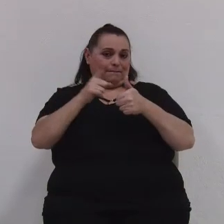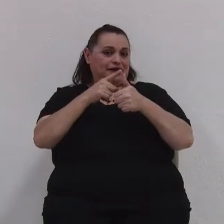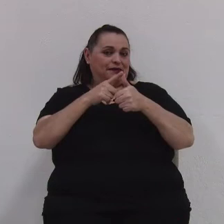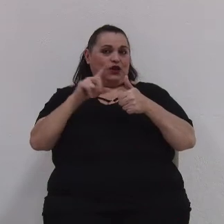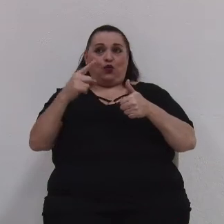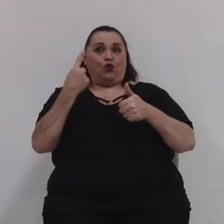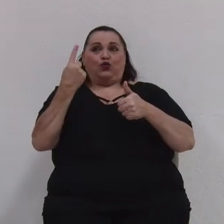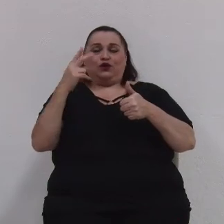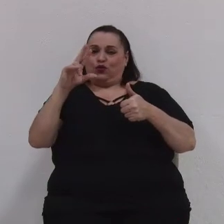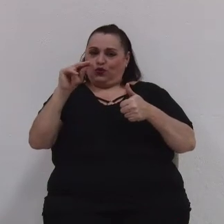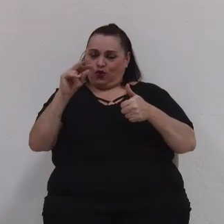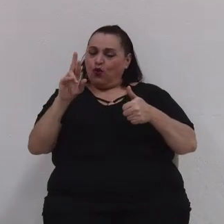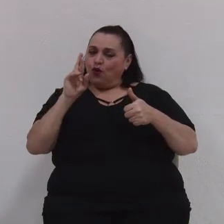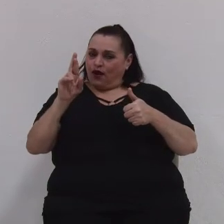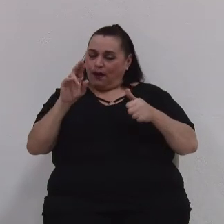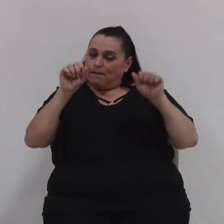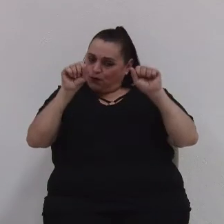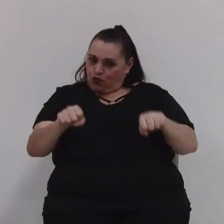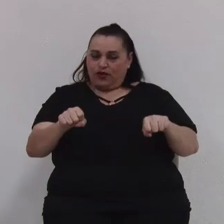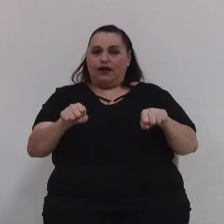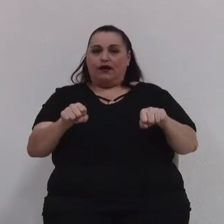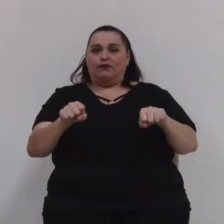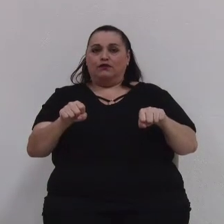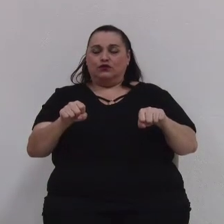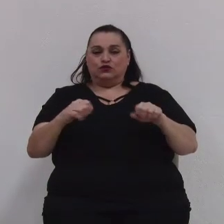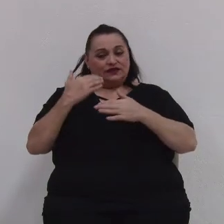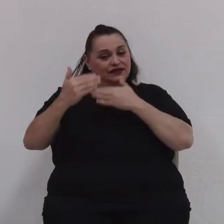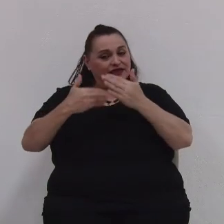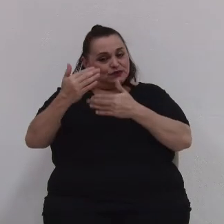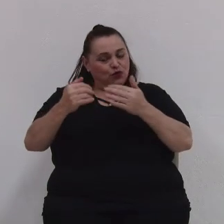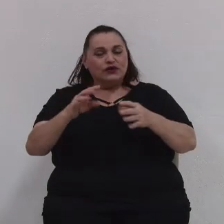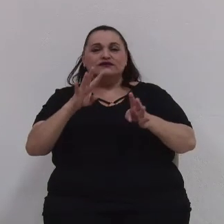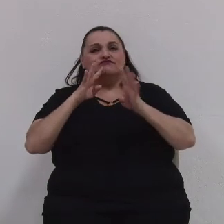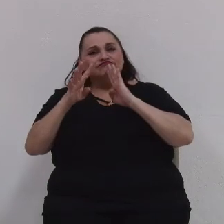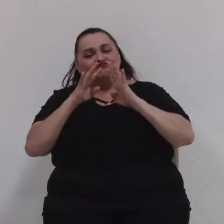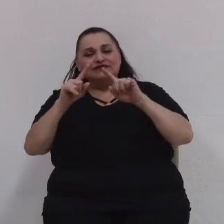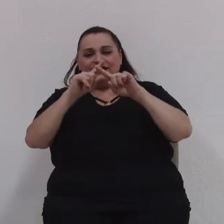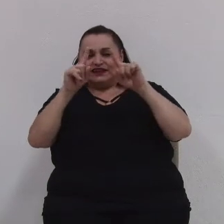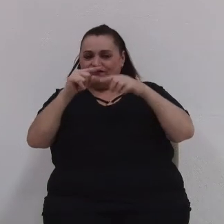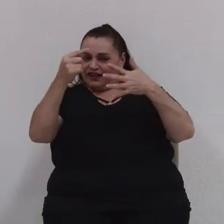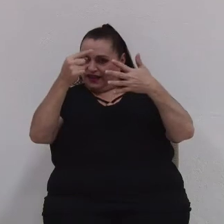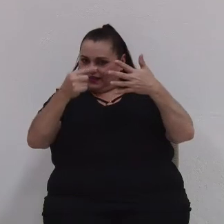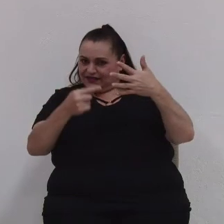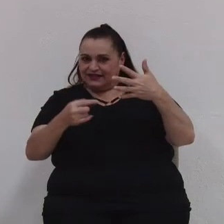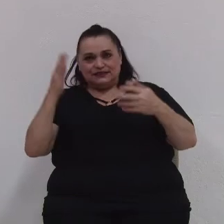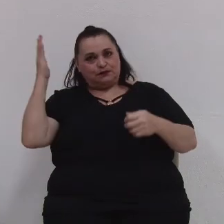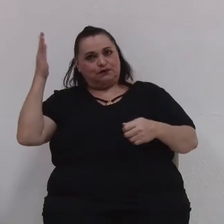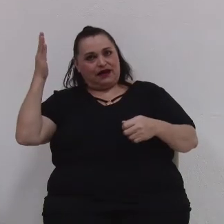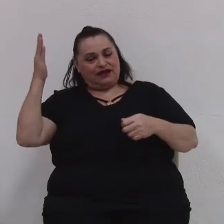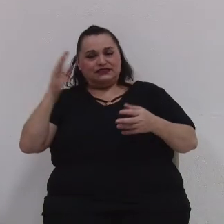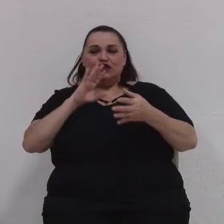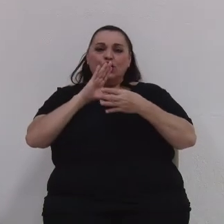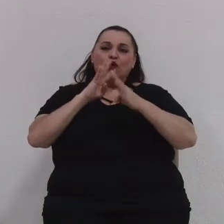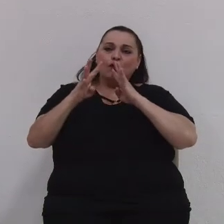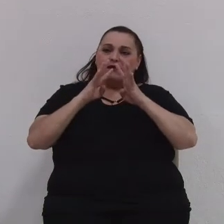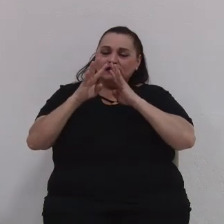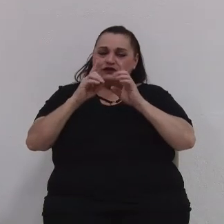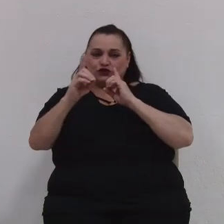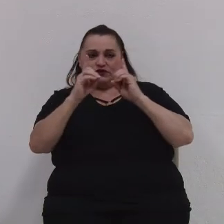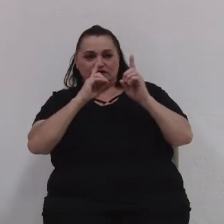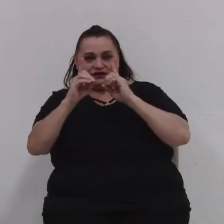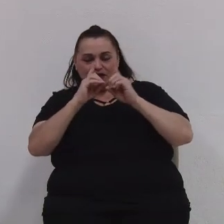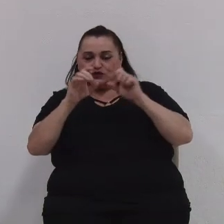el único, y que podamos más bien desarrollar una serie de paneles y de conversaciones